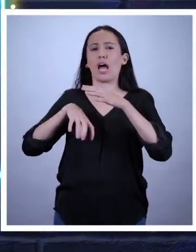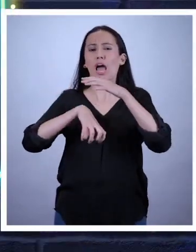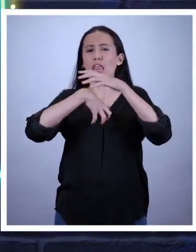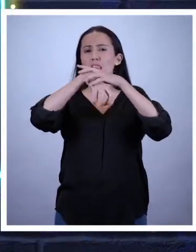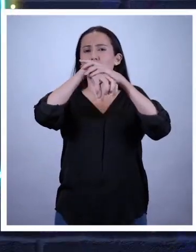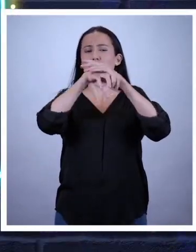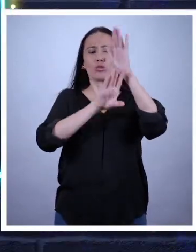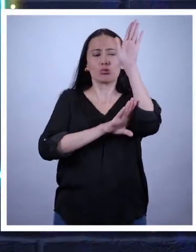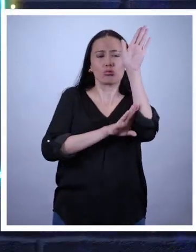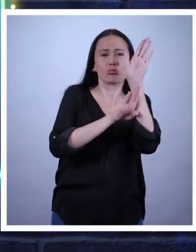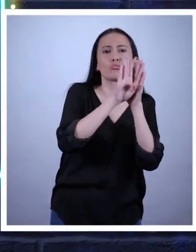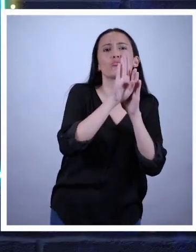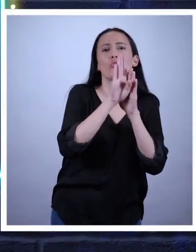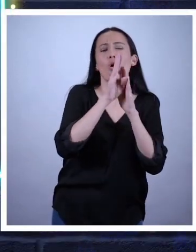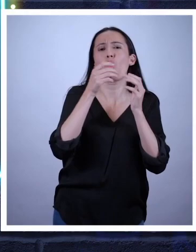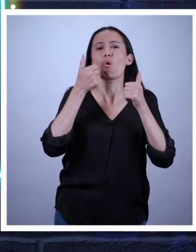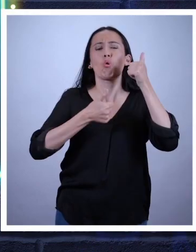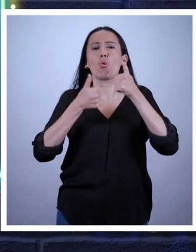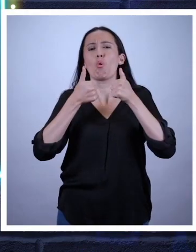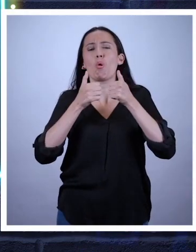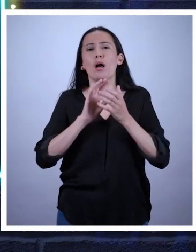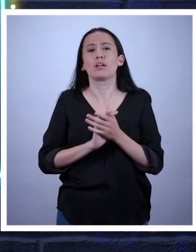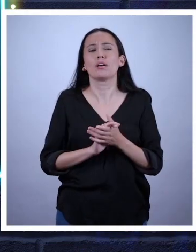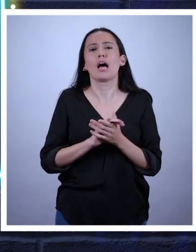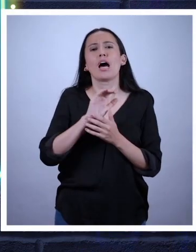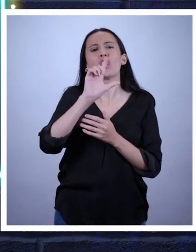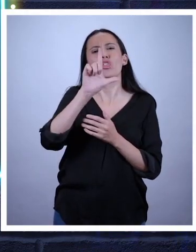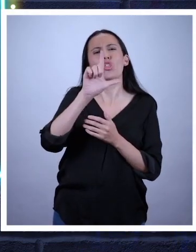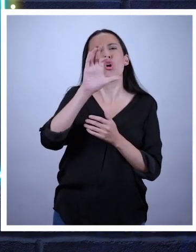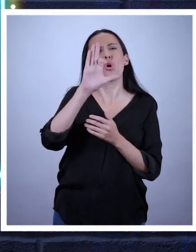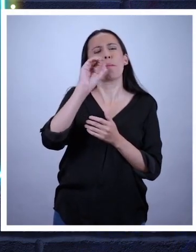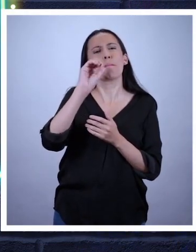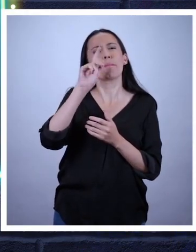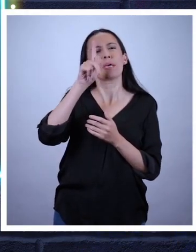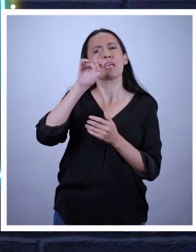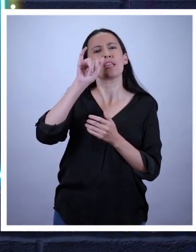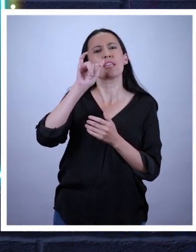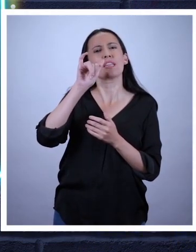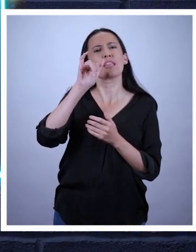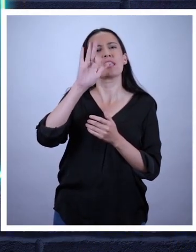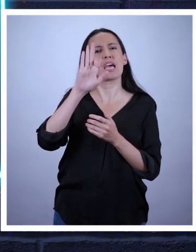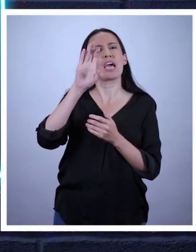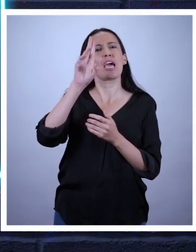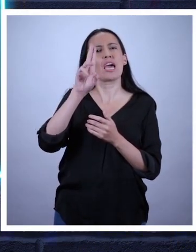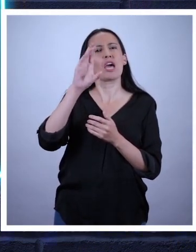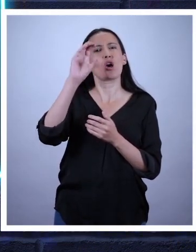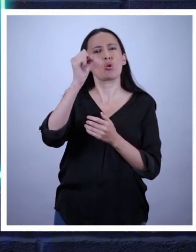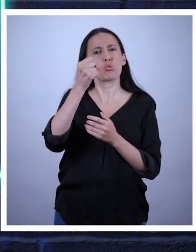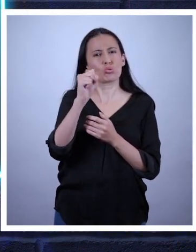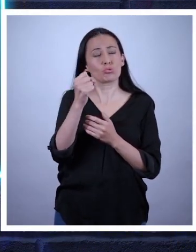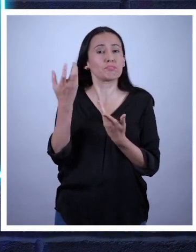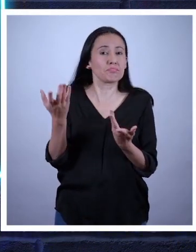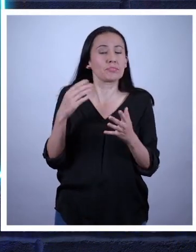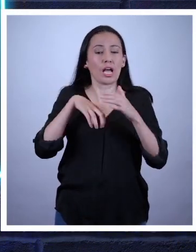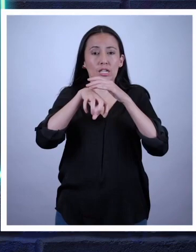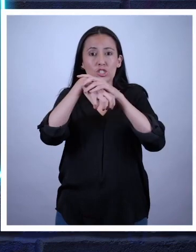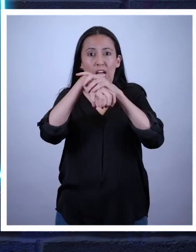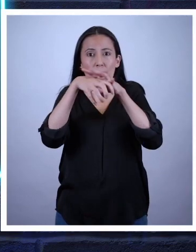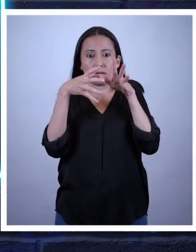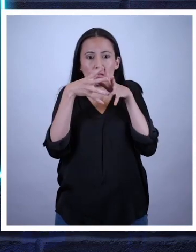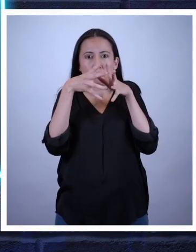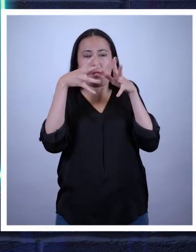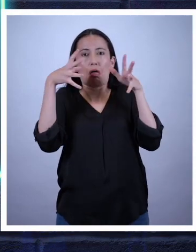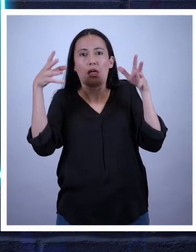primates en tener un desarrollo cerebral importante fueron los Australopithecus. Estos homínidos tenían mayor capacidad craneal, por lo que